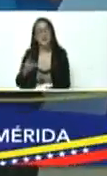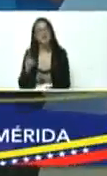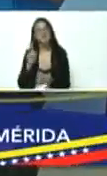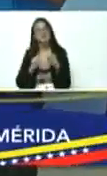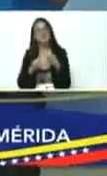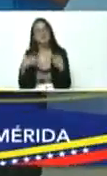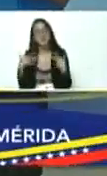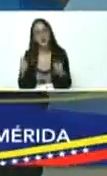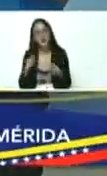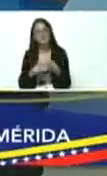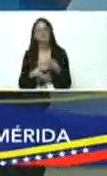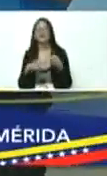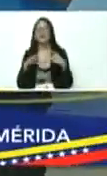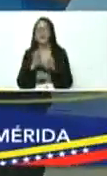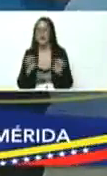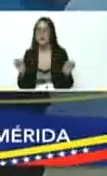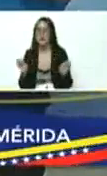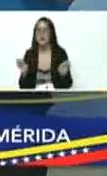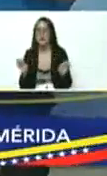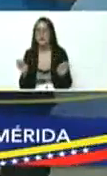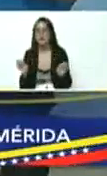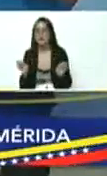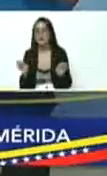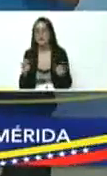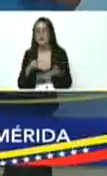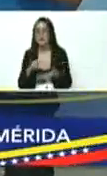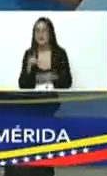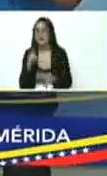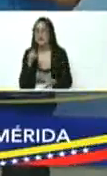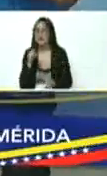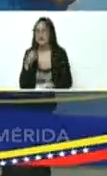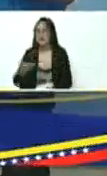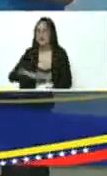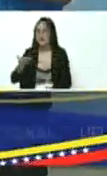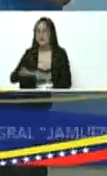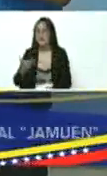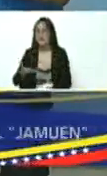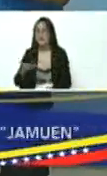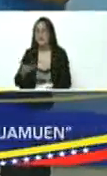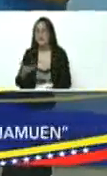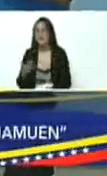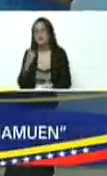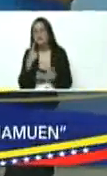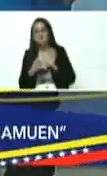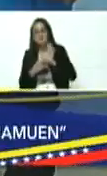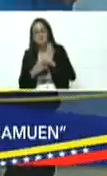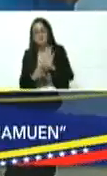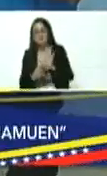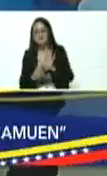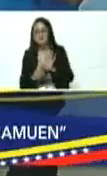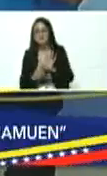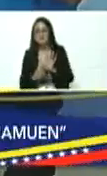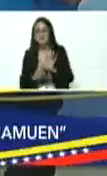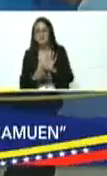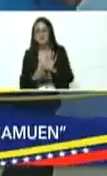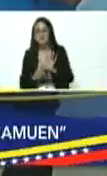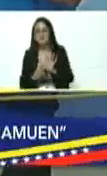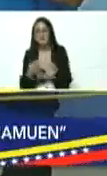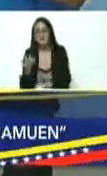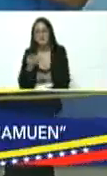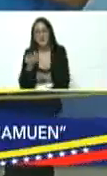salud y educación, han sido parte o, bueno, una demostración inmensa de lo que verdaderamente